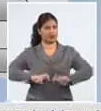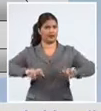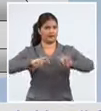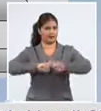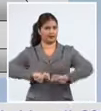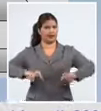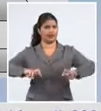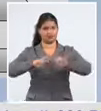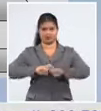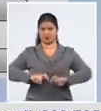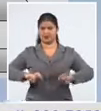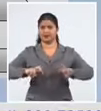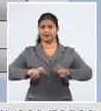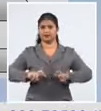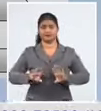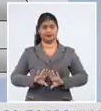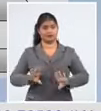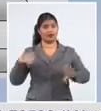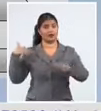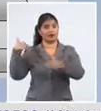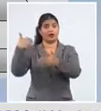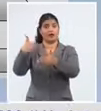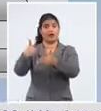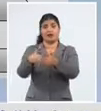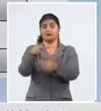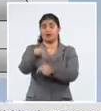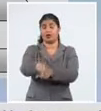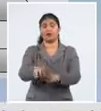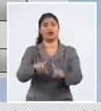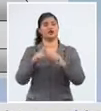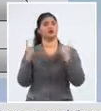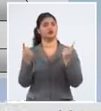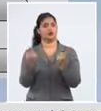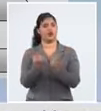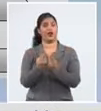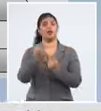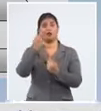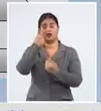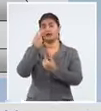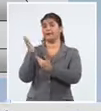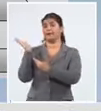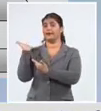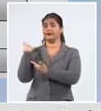De esta forma ya se acumulan, como se puede ver ahí en la pantalla,